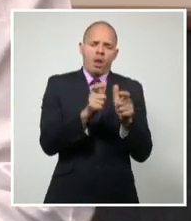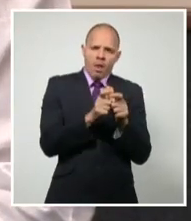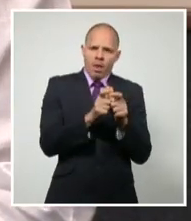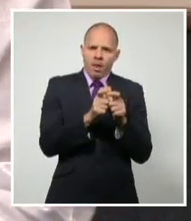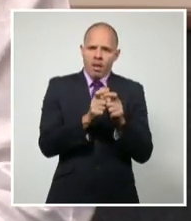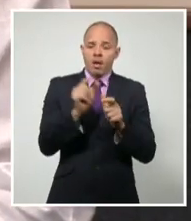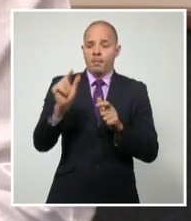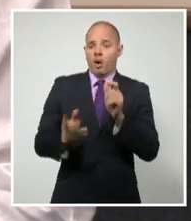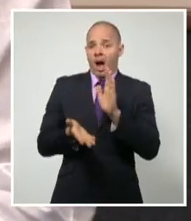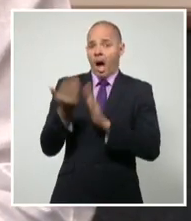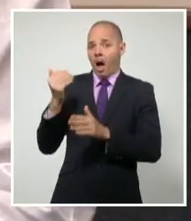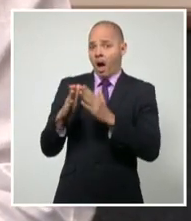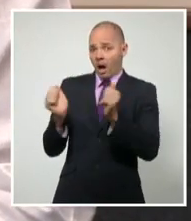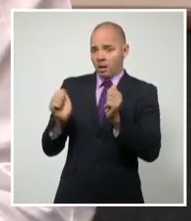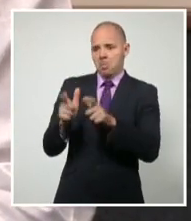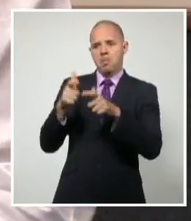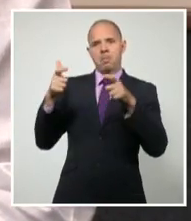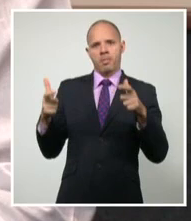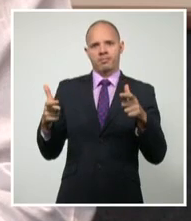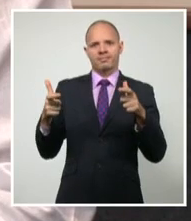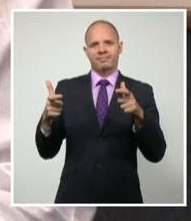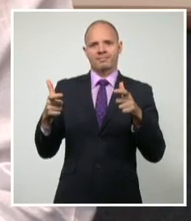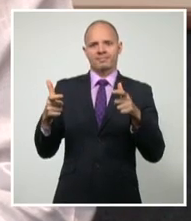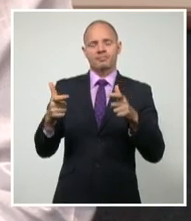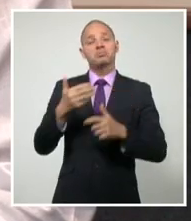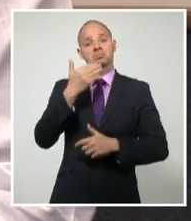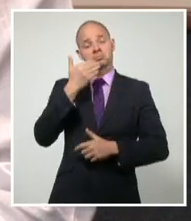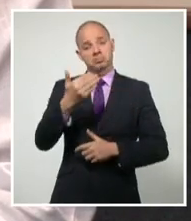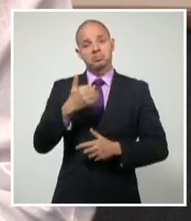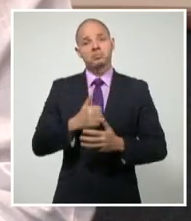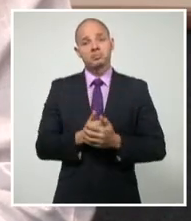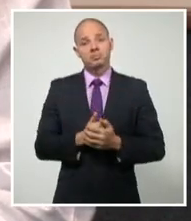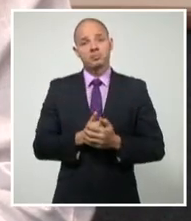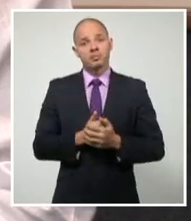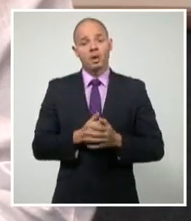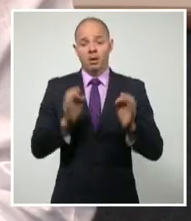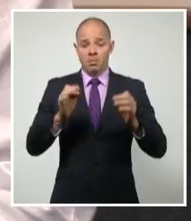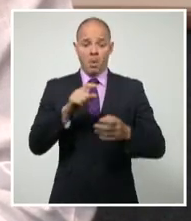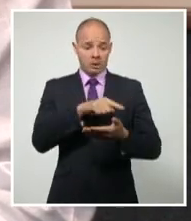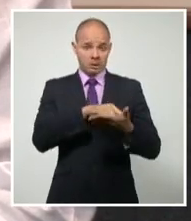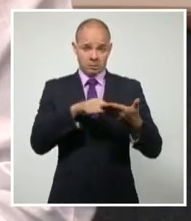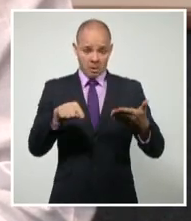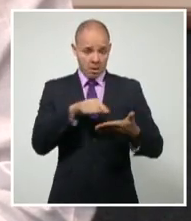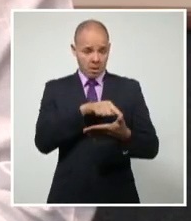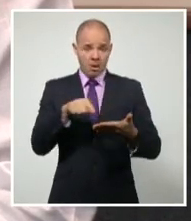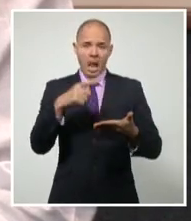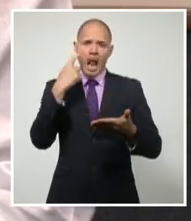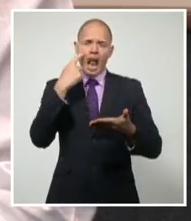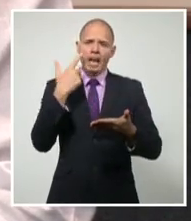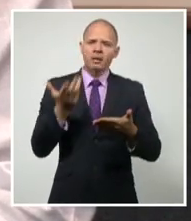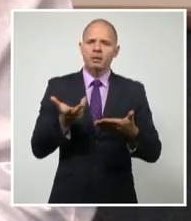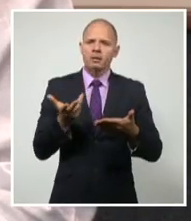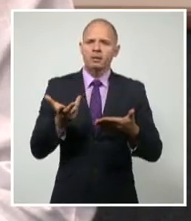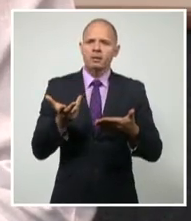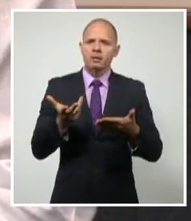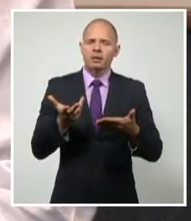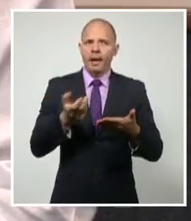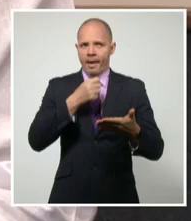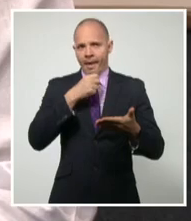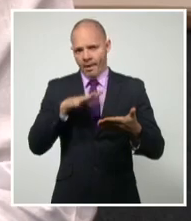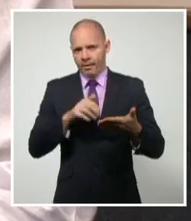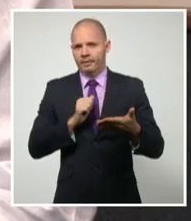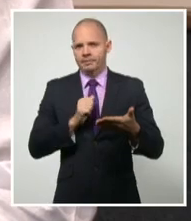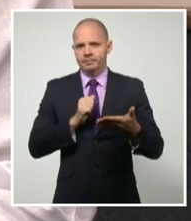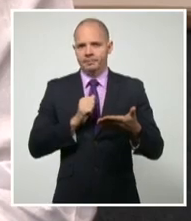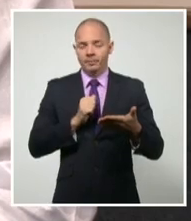entradas al sistema. Y en particular en esta semana hay cifras que son muy interesantes. Por ejemplo, solo tuvimos en